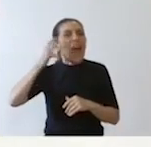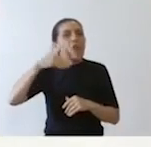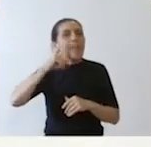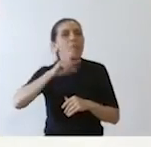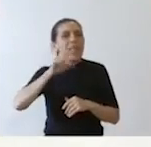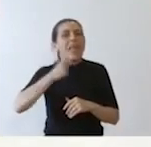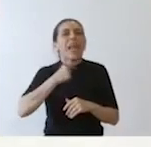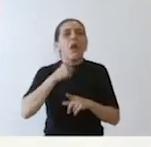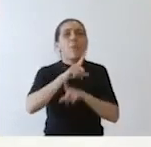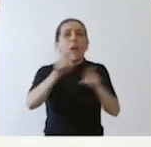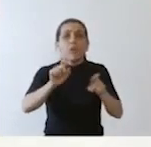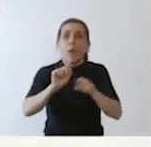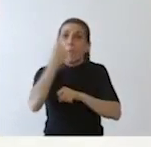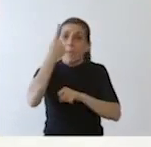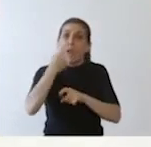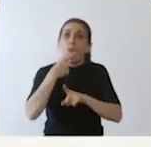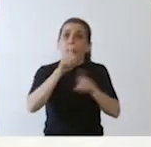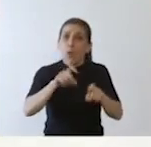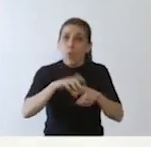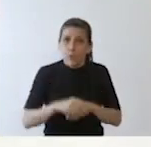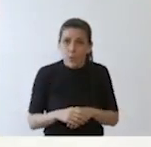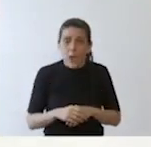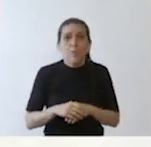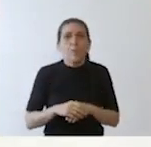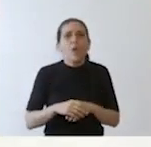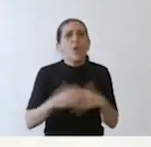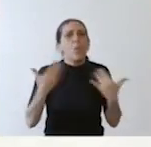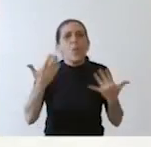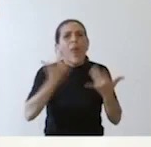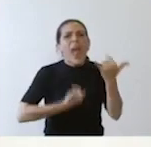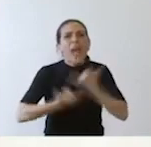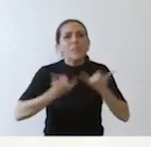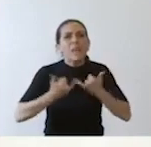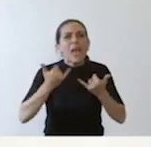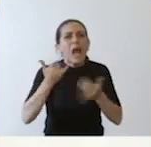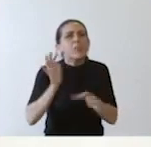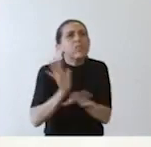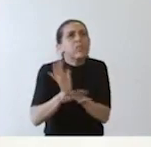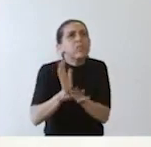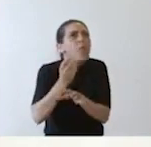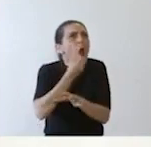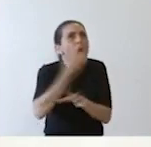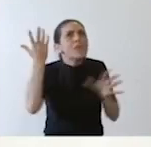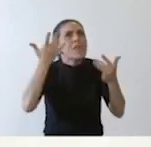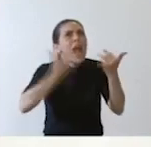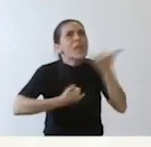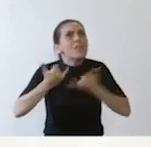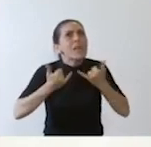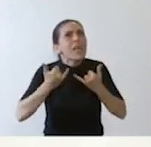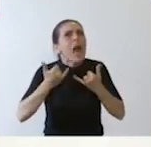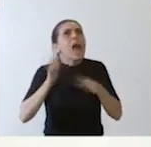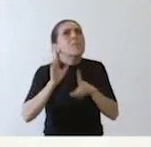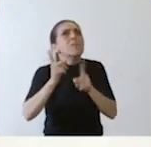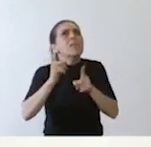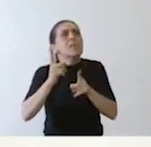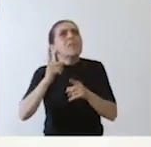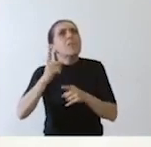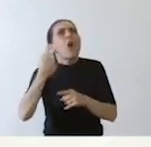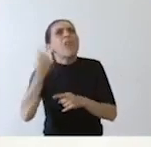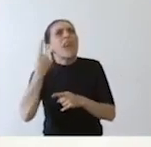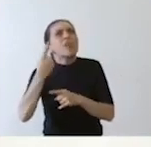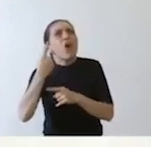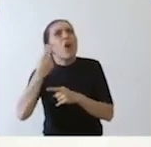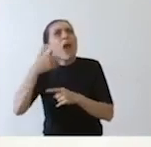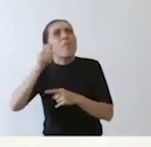quería preguntar, en primer lugar, si puede dar una explicación oficial de por qué se reemplazó a la directora del Instituto